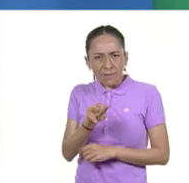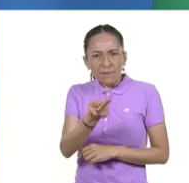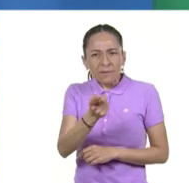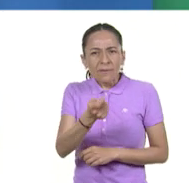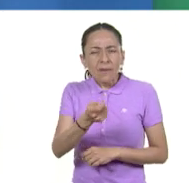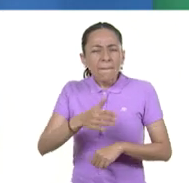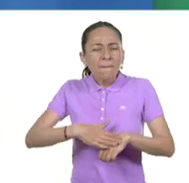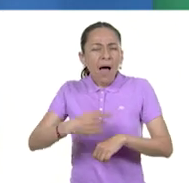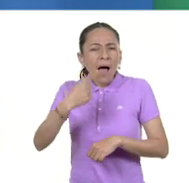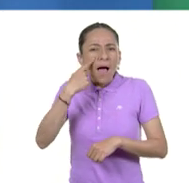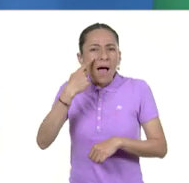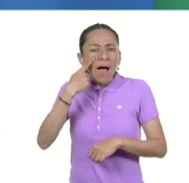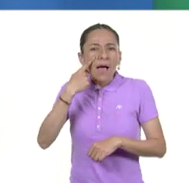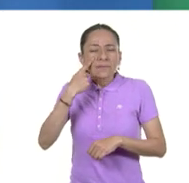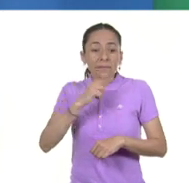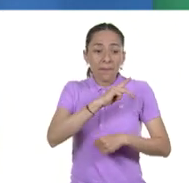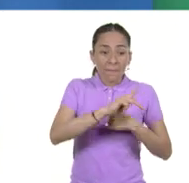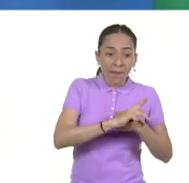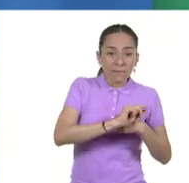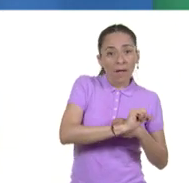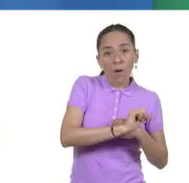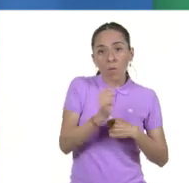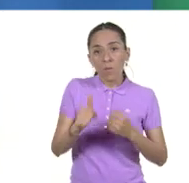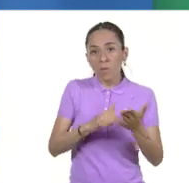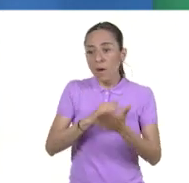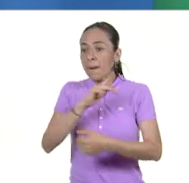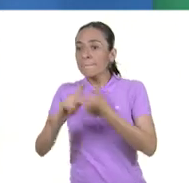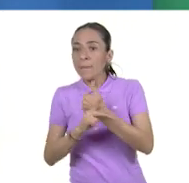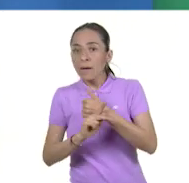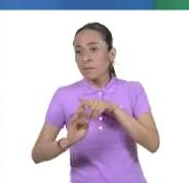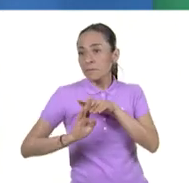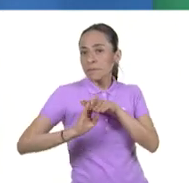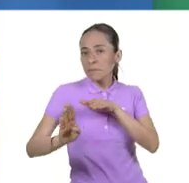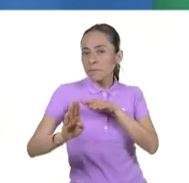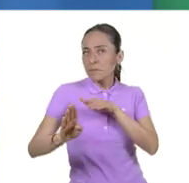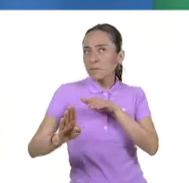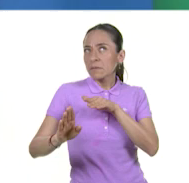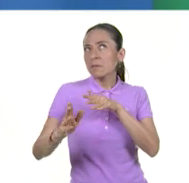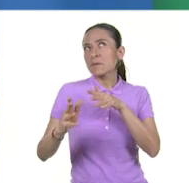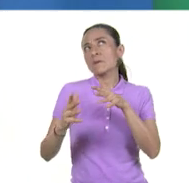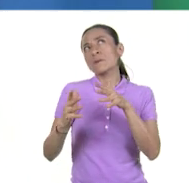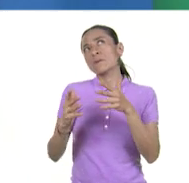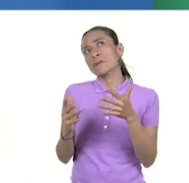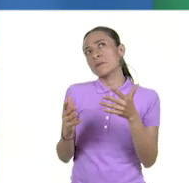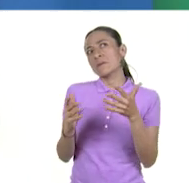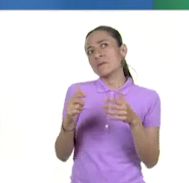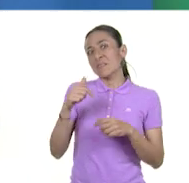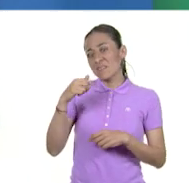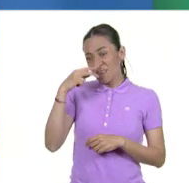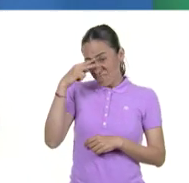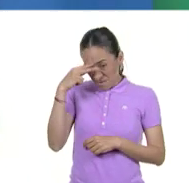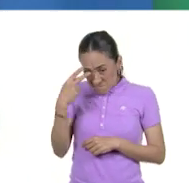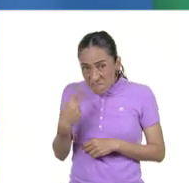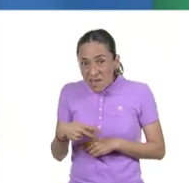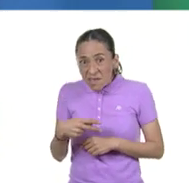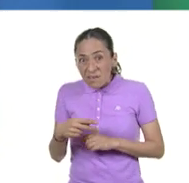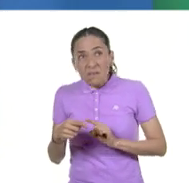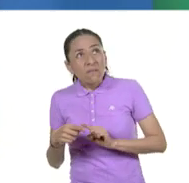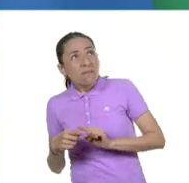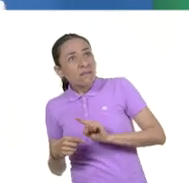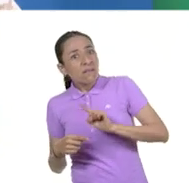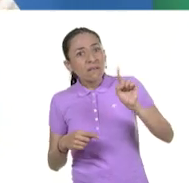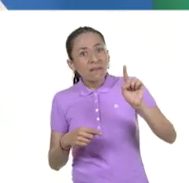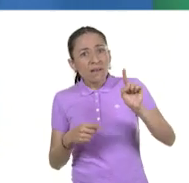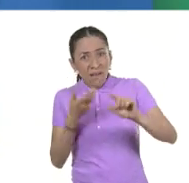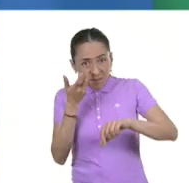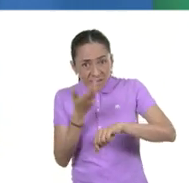flujo de migrantes que hay de un país a otro, la respuesta es de México a los Estados Unidos. ¿Qué dato